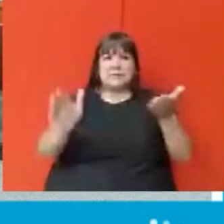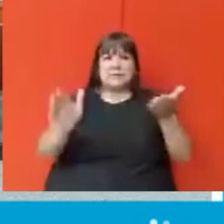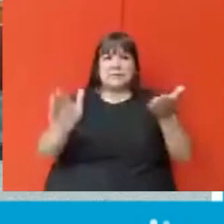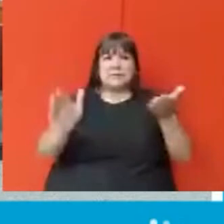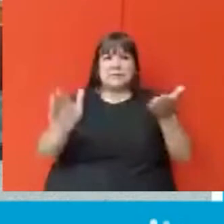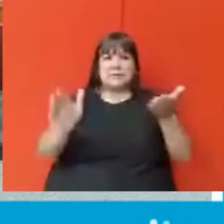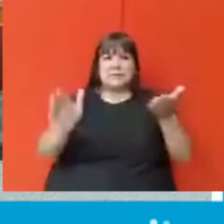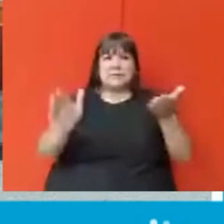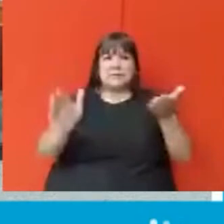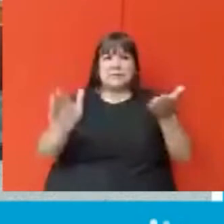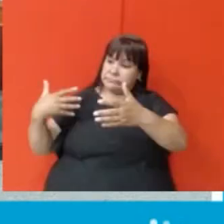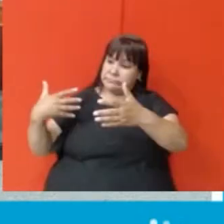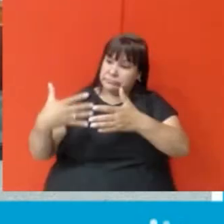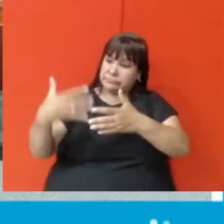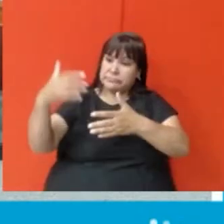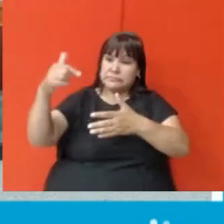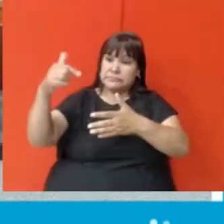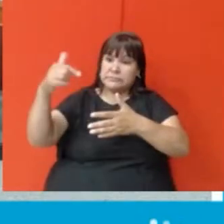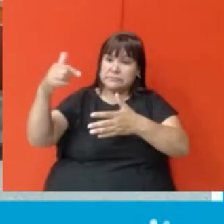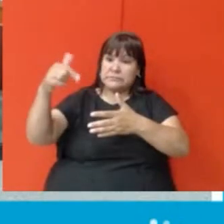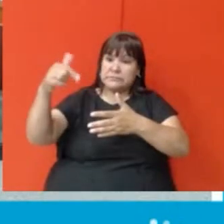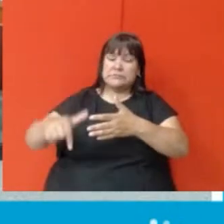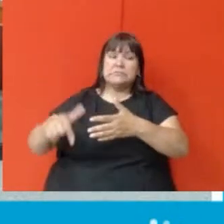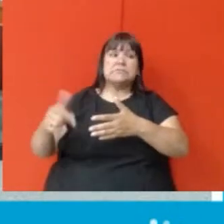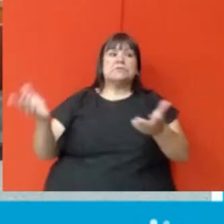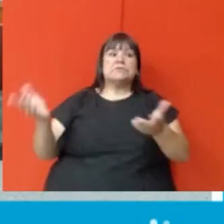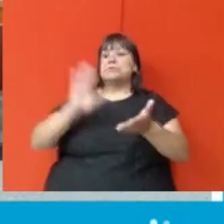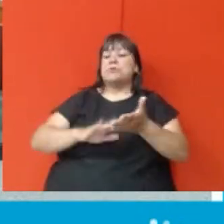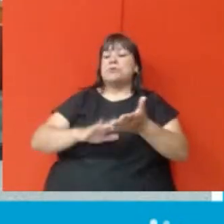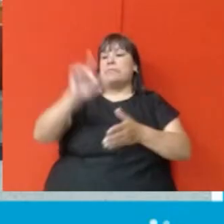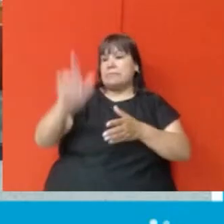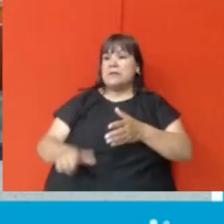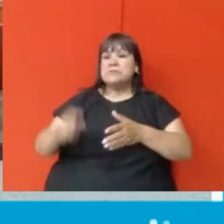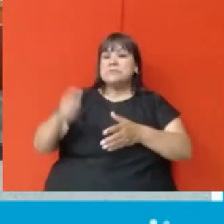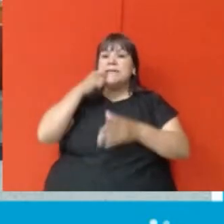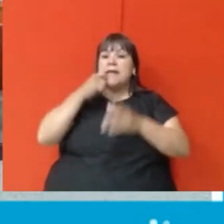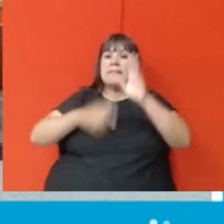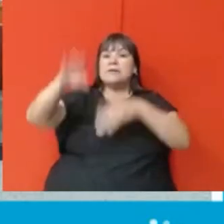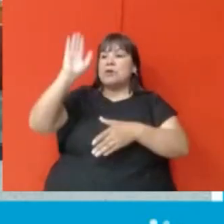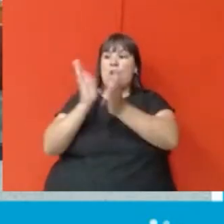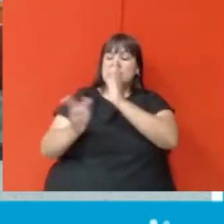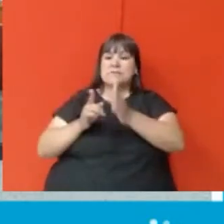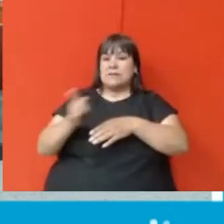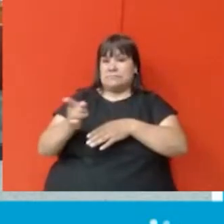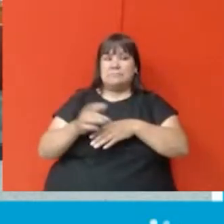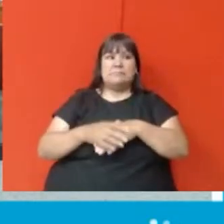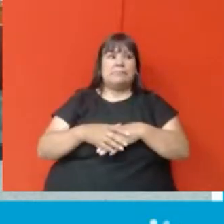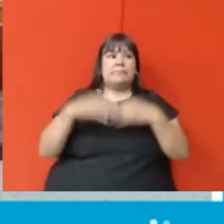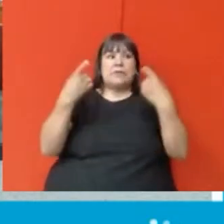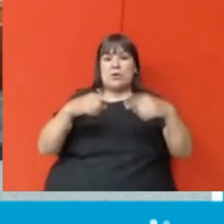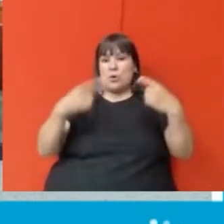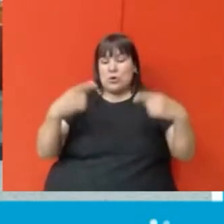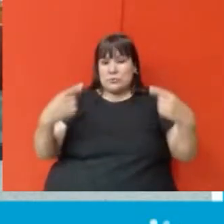personas mayores. Y traje muchas cosas nuevas que no voy a poder decir, pero no importa porque después puedo facilitarles